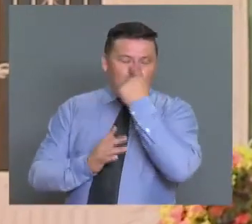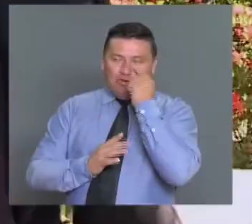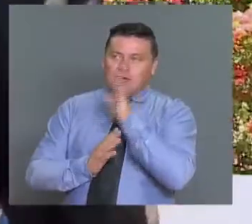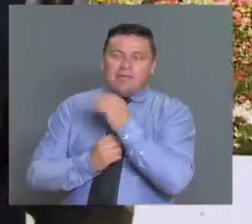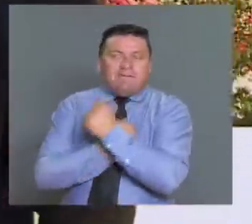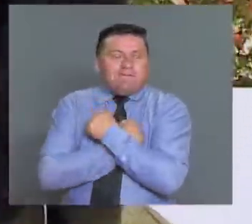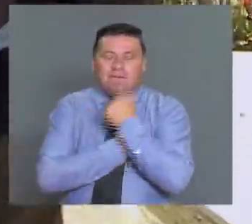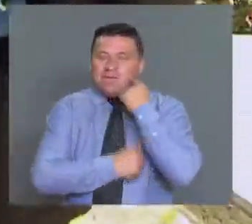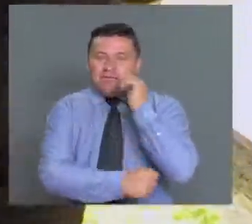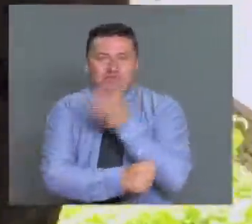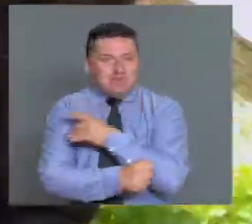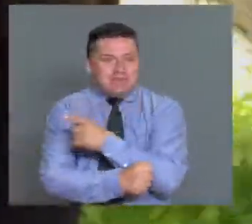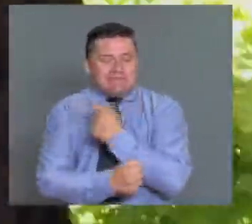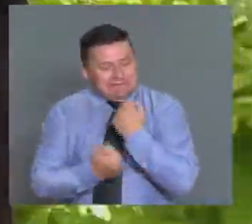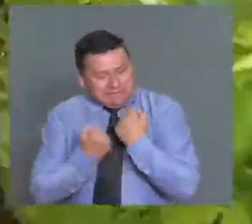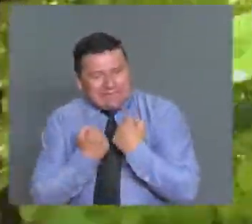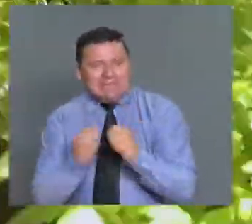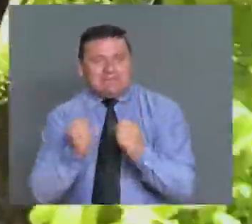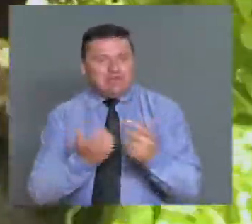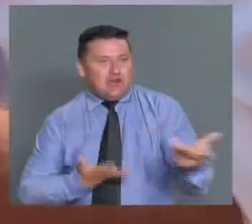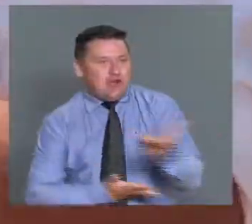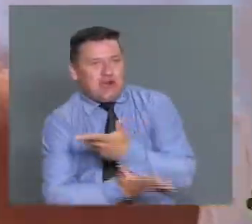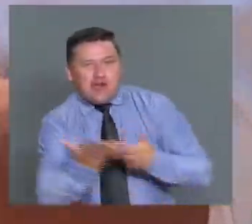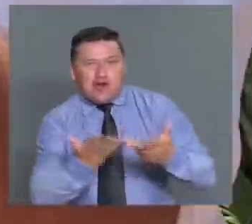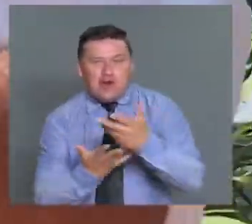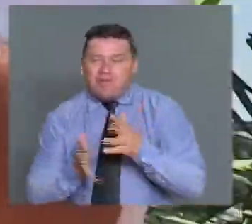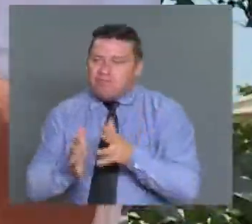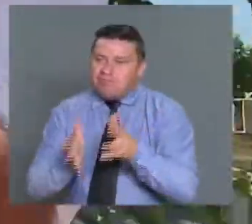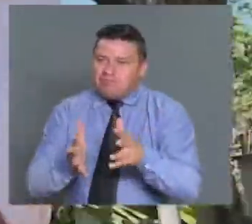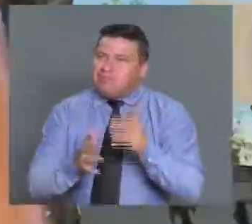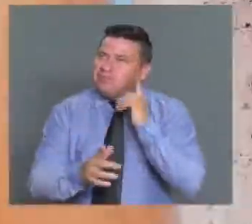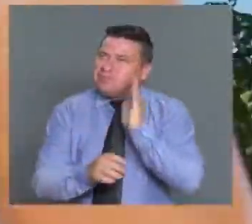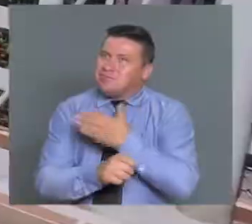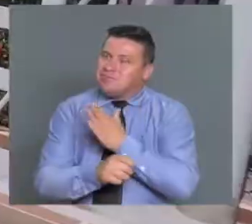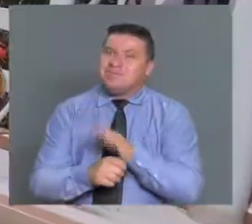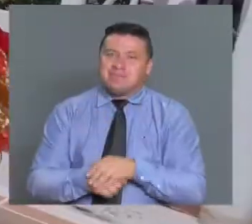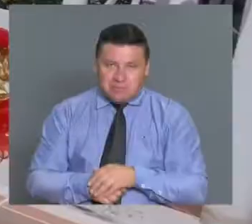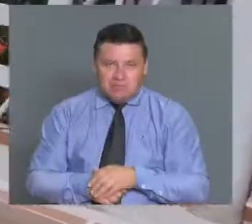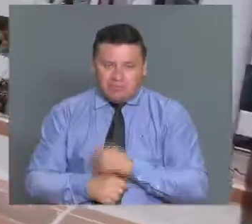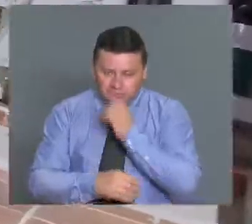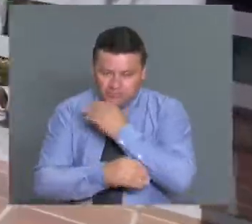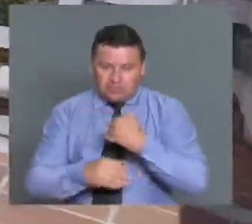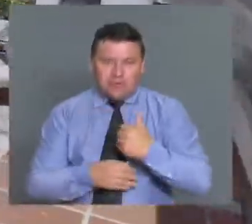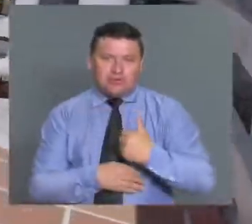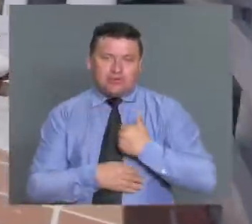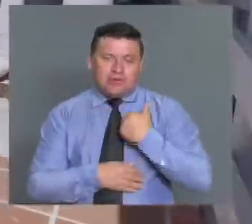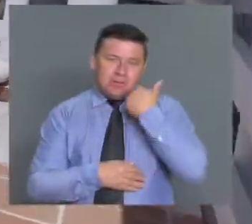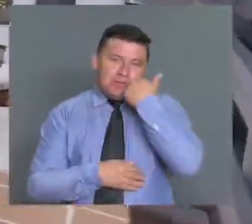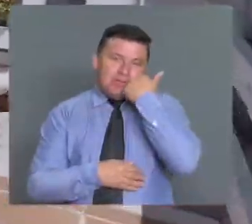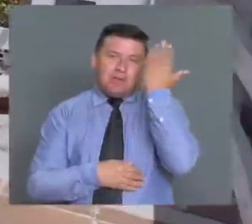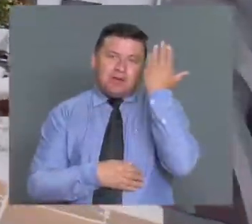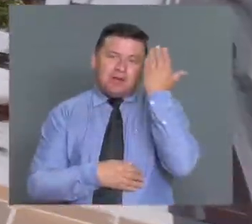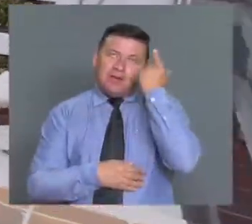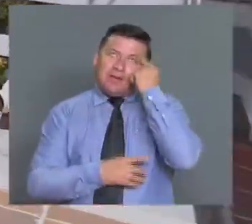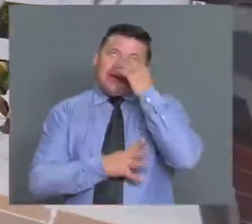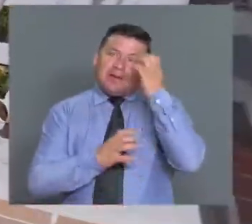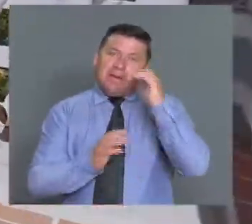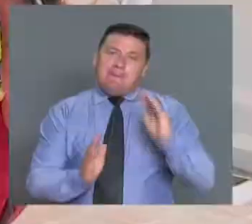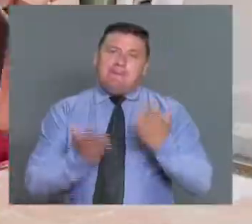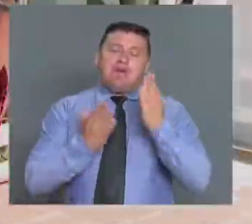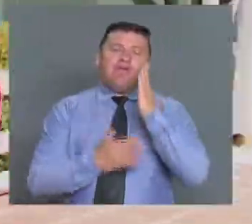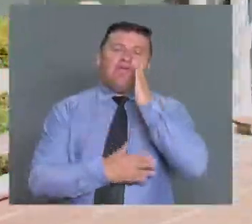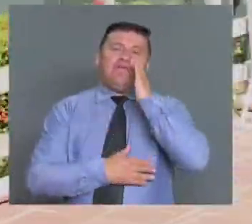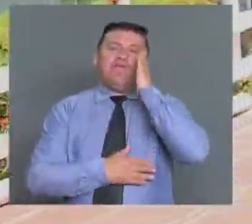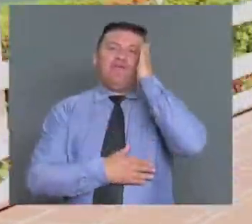Kedin, quien con cariño y esmero comparte tonadas de diferentes ritmos, llevando a los niños, jóvenes y adultos a soñar con un mejor